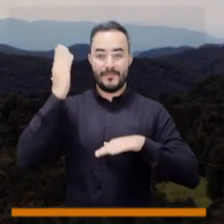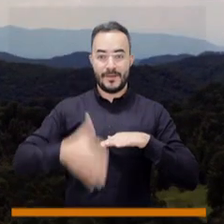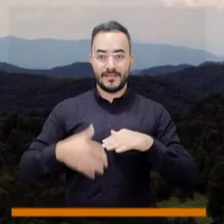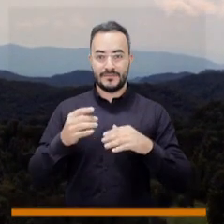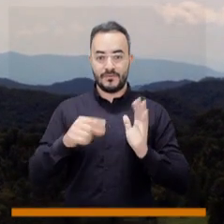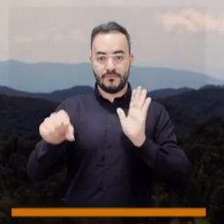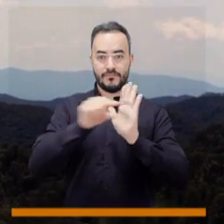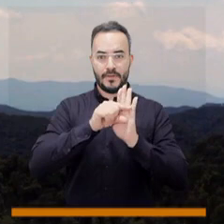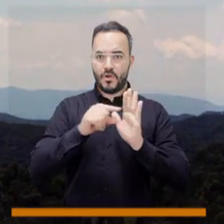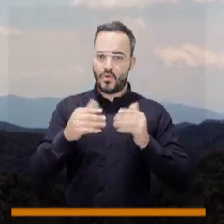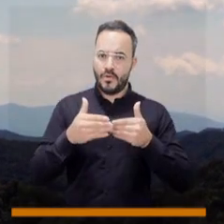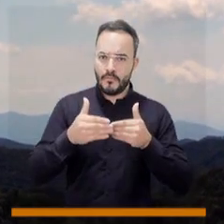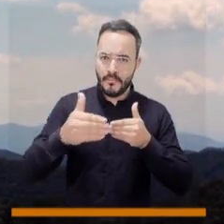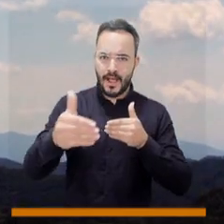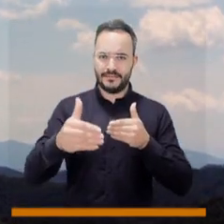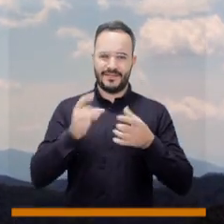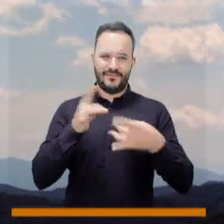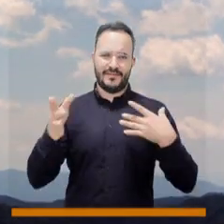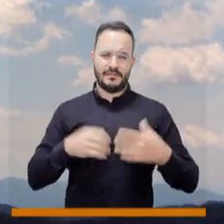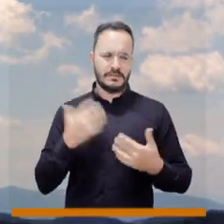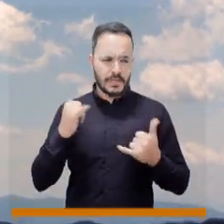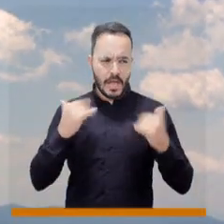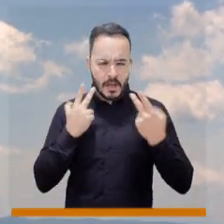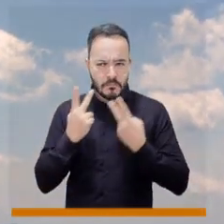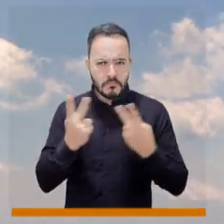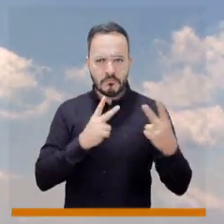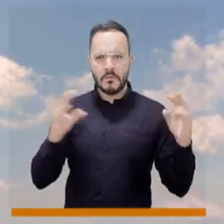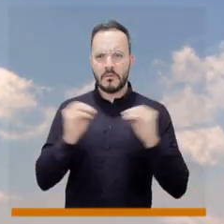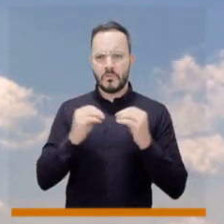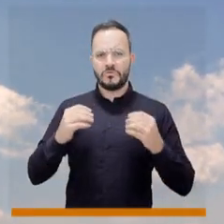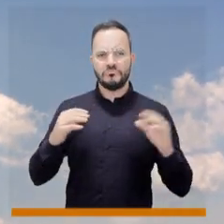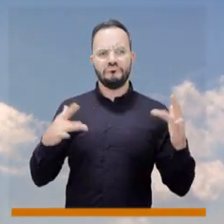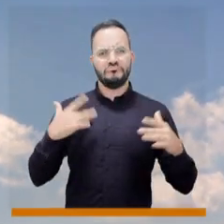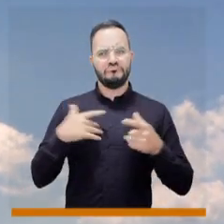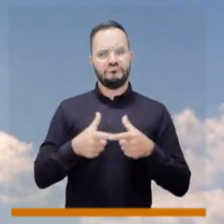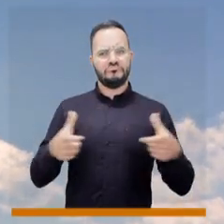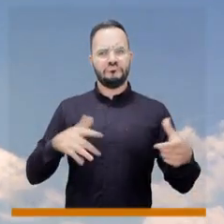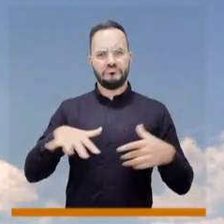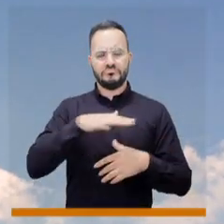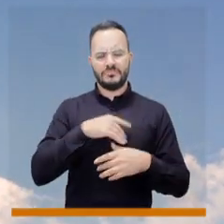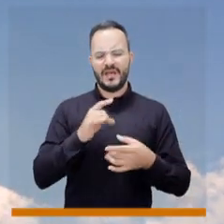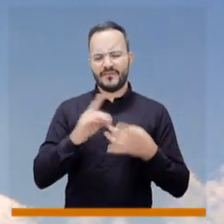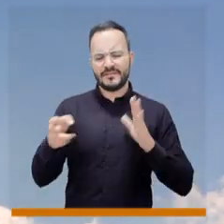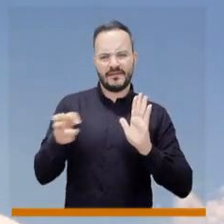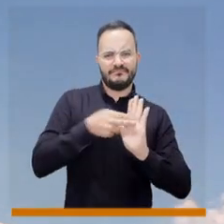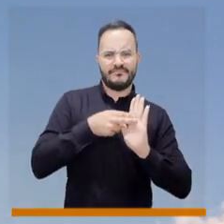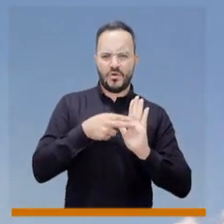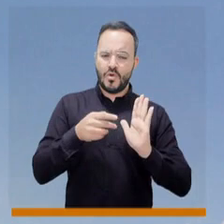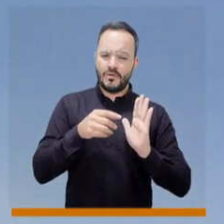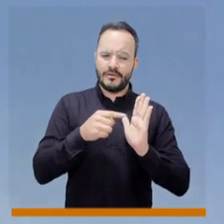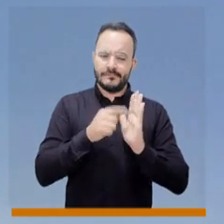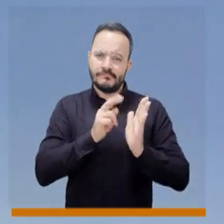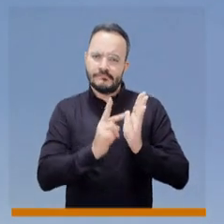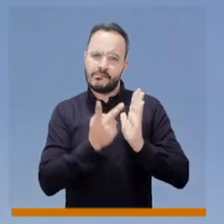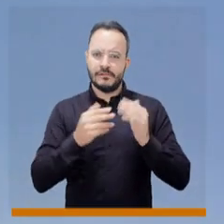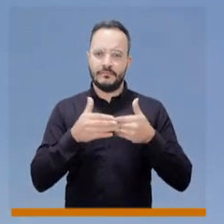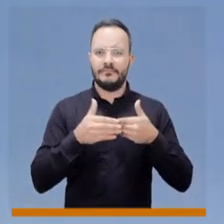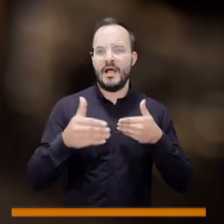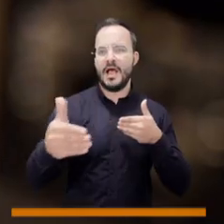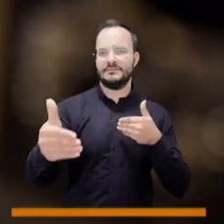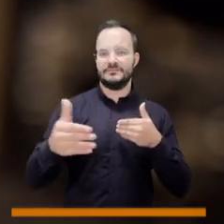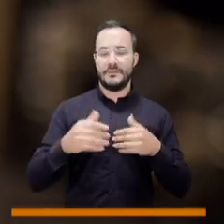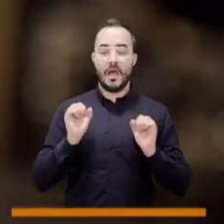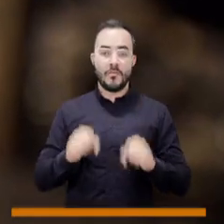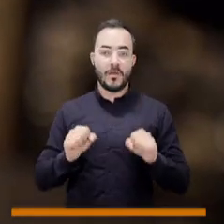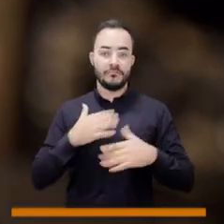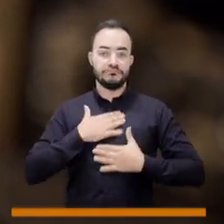público, que ya entiendo, hay un acuerdo, un preacuerdo, de ampliar esa cláusula de protección del patrimonio público para que EPM pueda tener esa